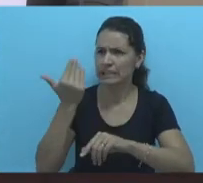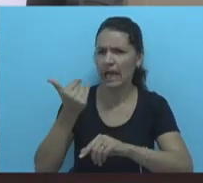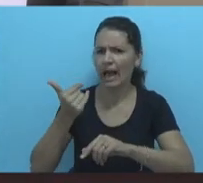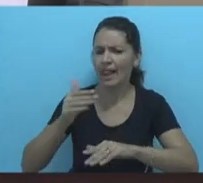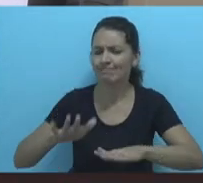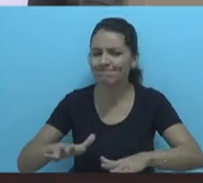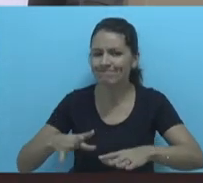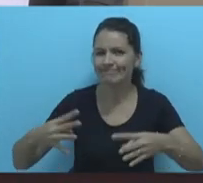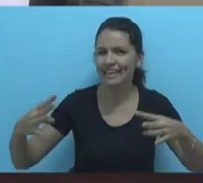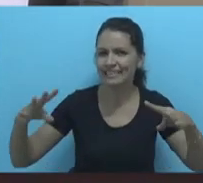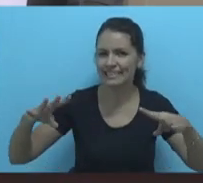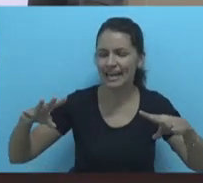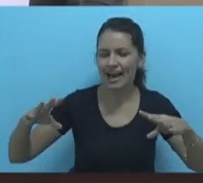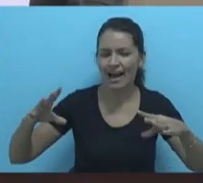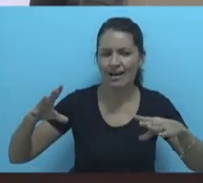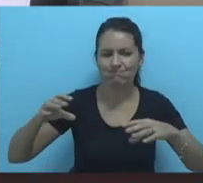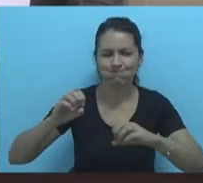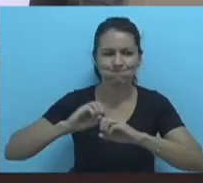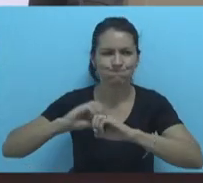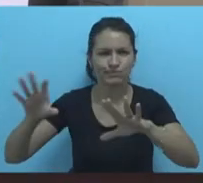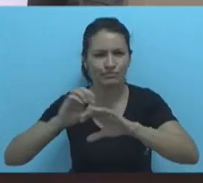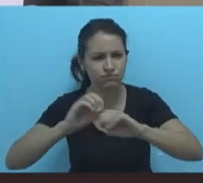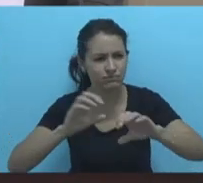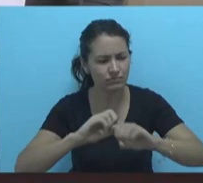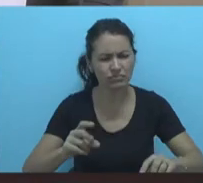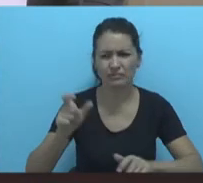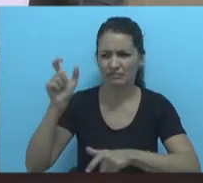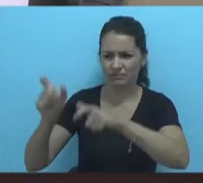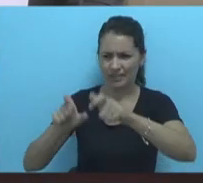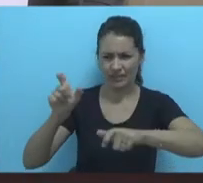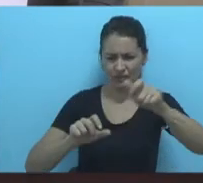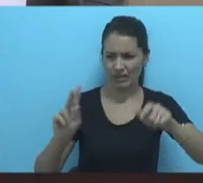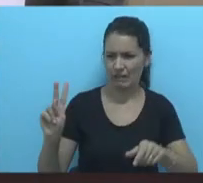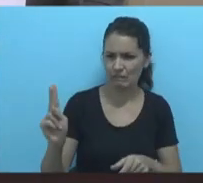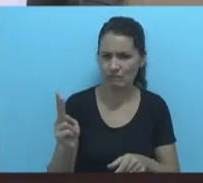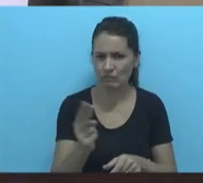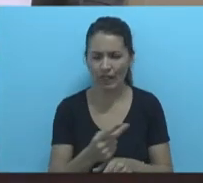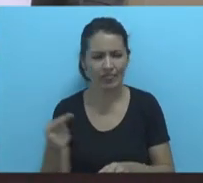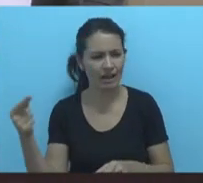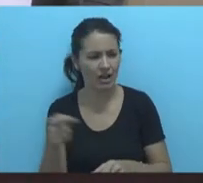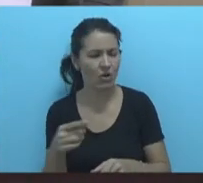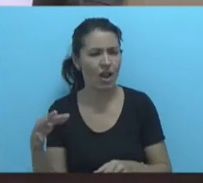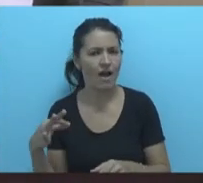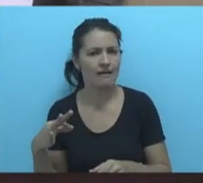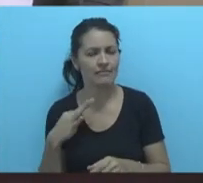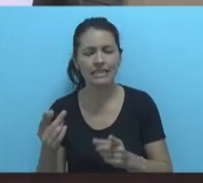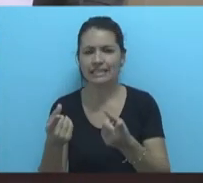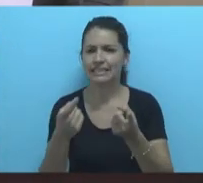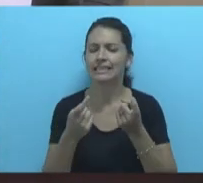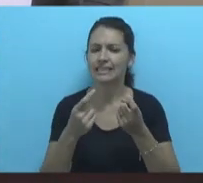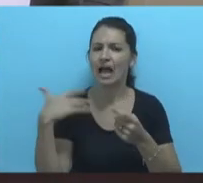que ya significan numerosas víctimas, es contraria a la preservación de la vida. Es fundamental la puesta en marcha inmediata de los mecanismos de